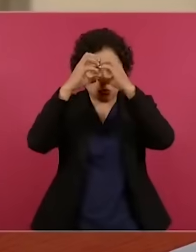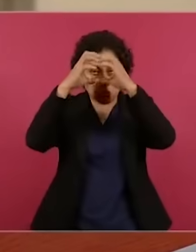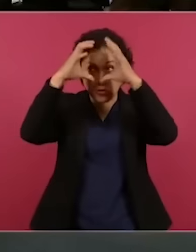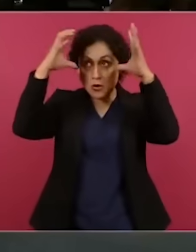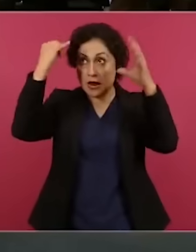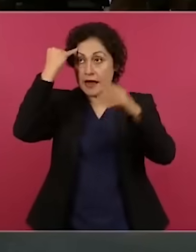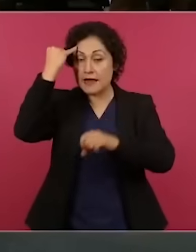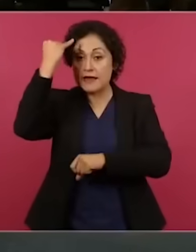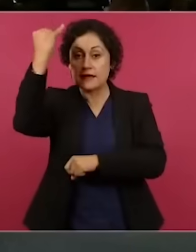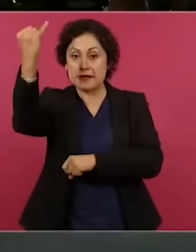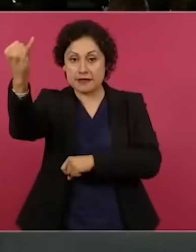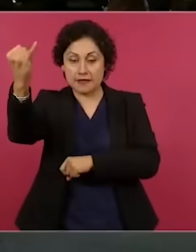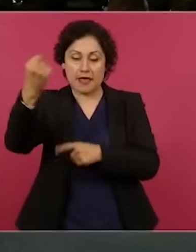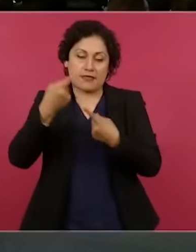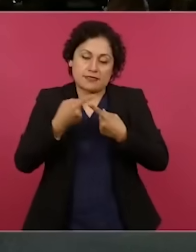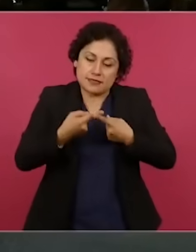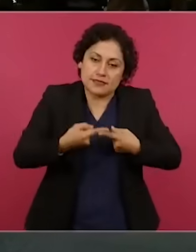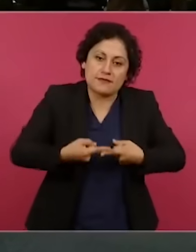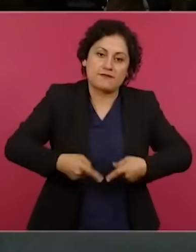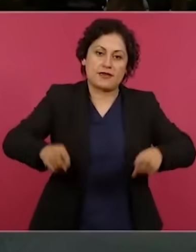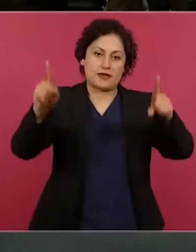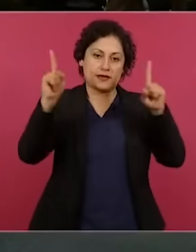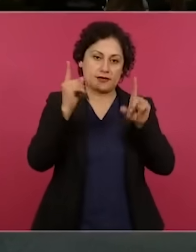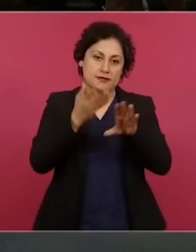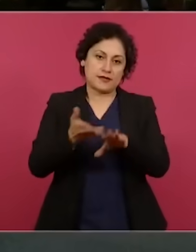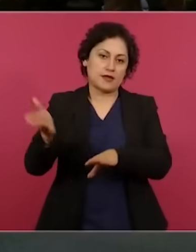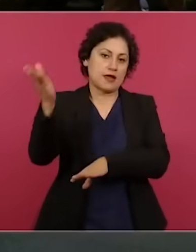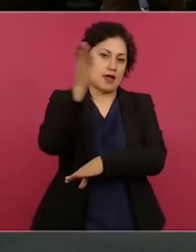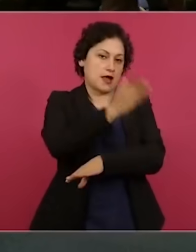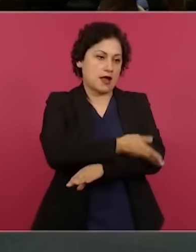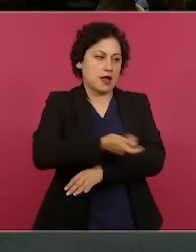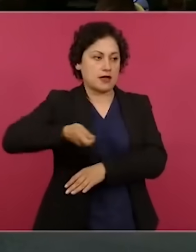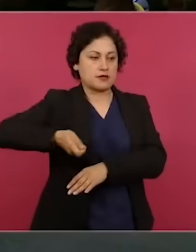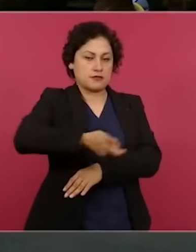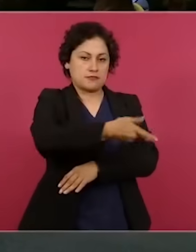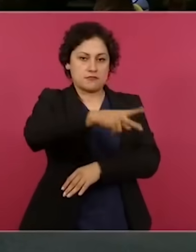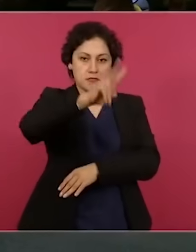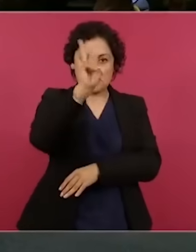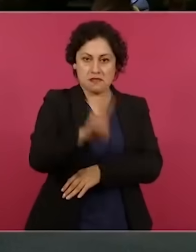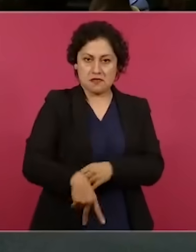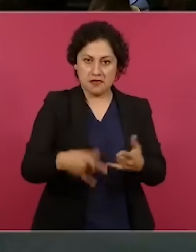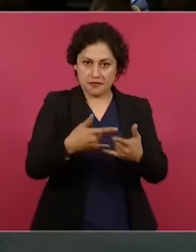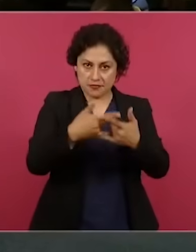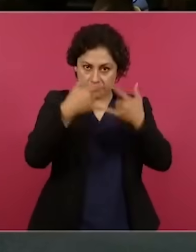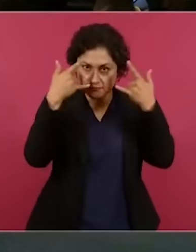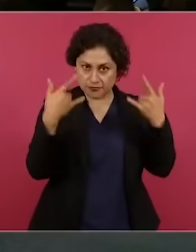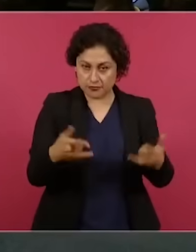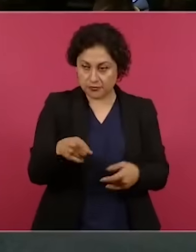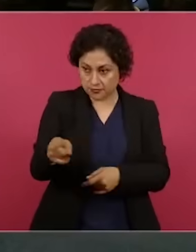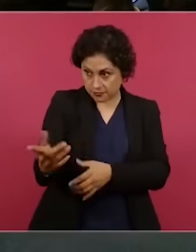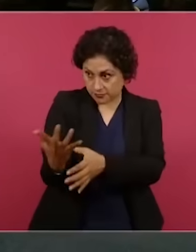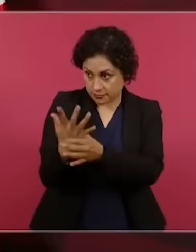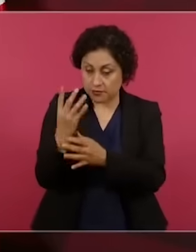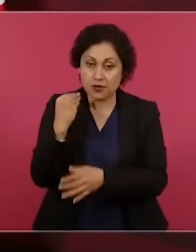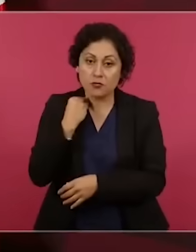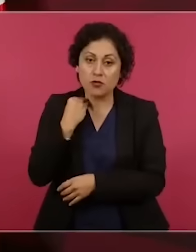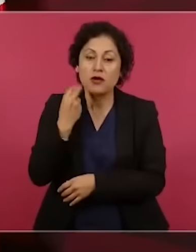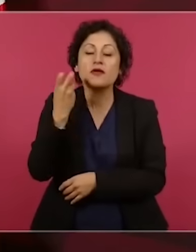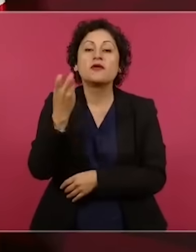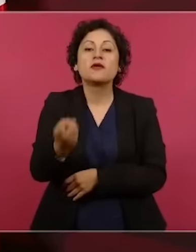lo que dijo el abogado, que lo que está aquí en la relatoría es